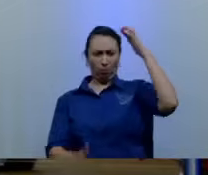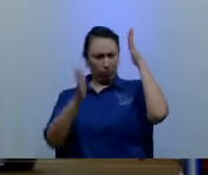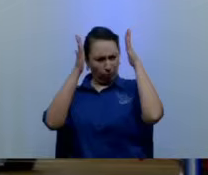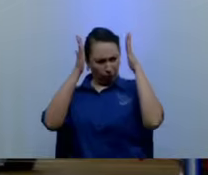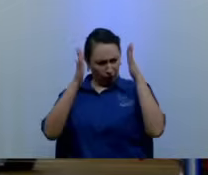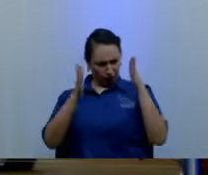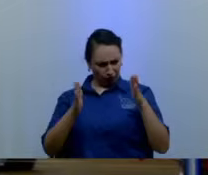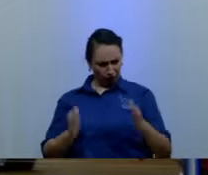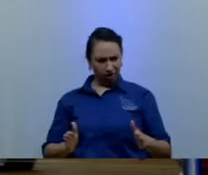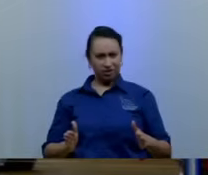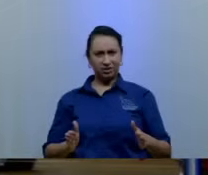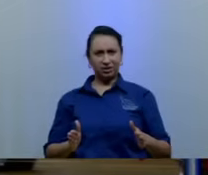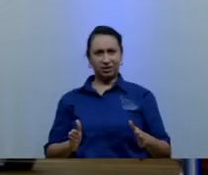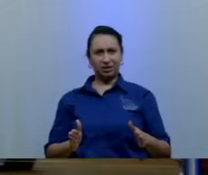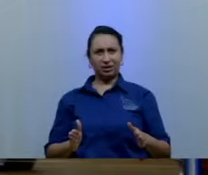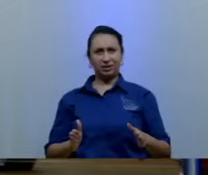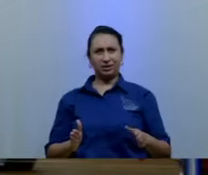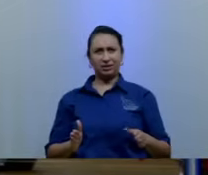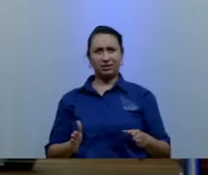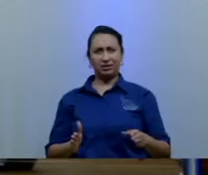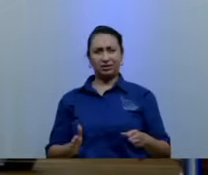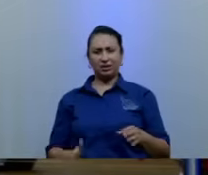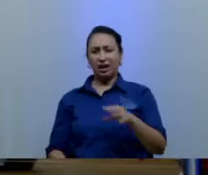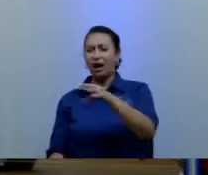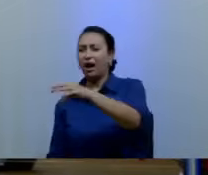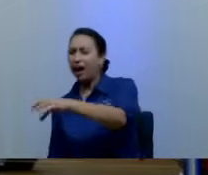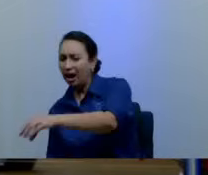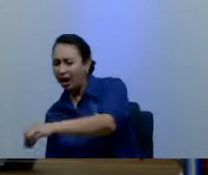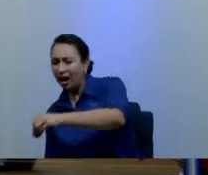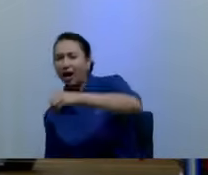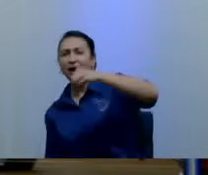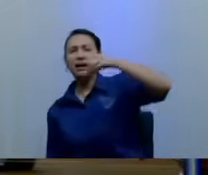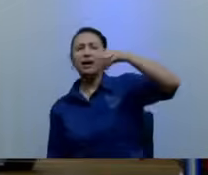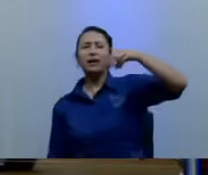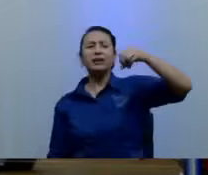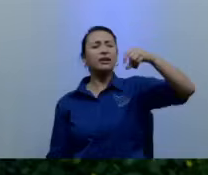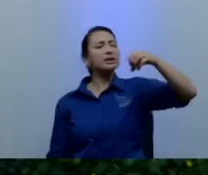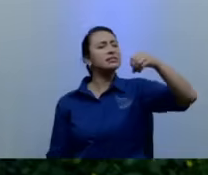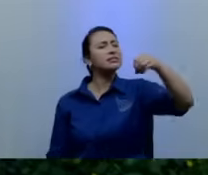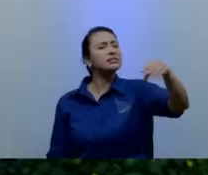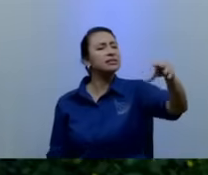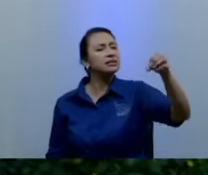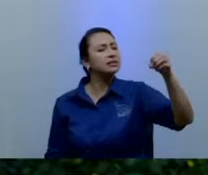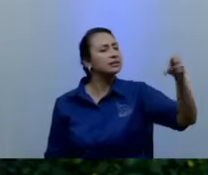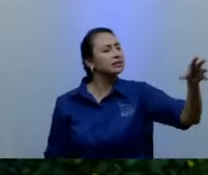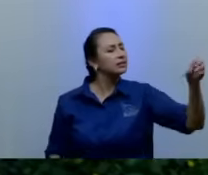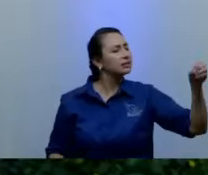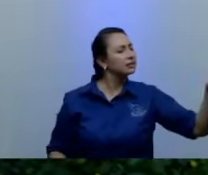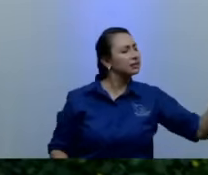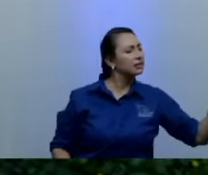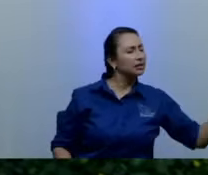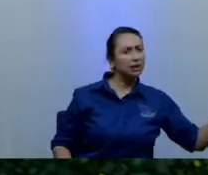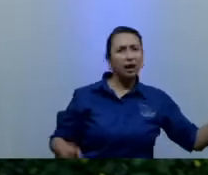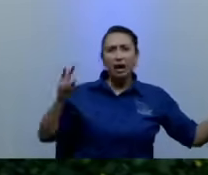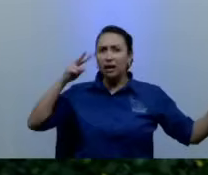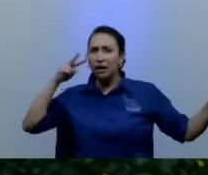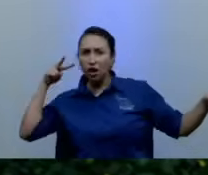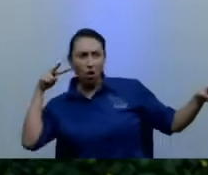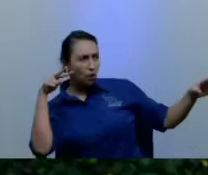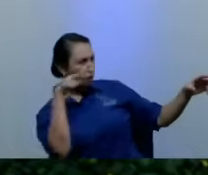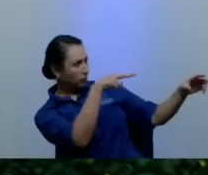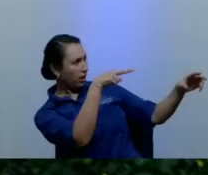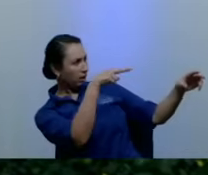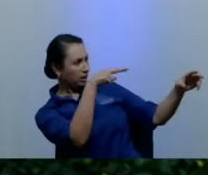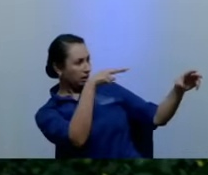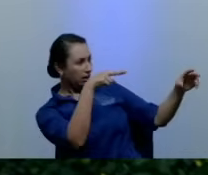y lo agarran los tiktokeros evangélicos que solo forman tráfico en sus redes para monetizar y hacer